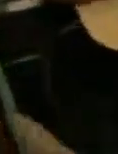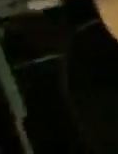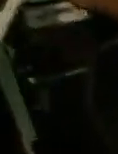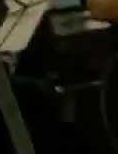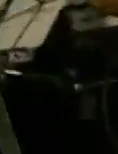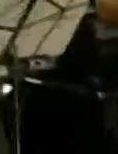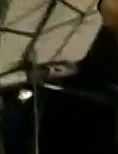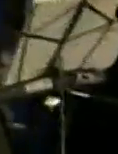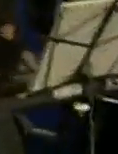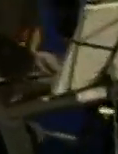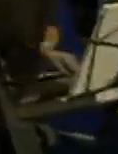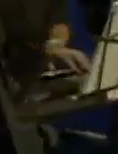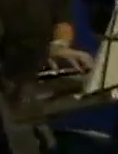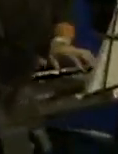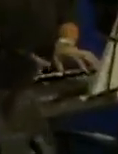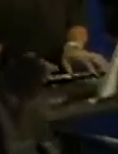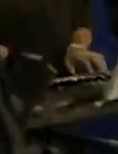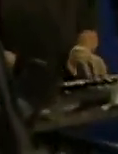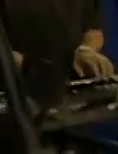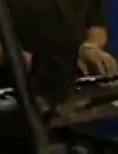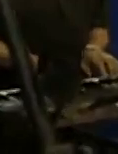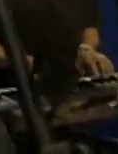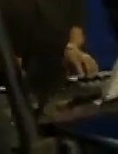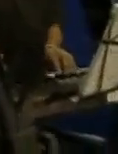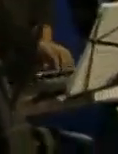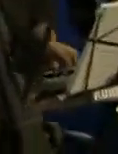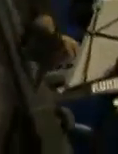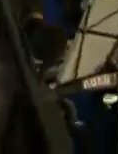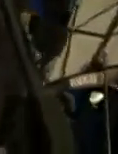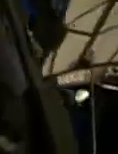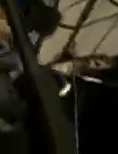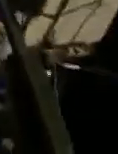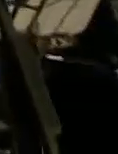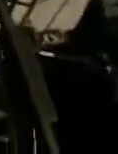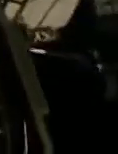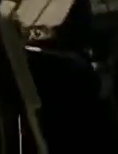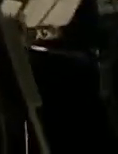este mes sí comparando la gente